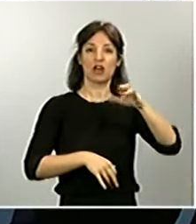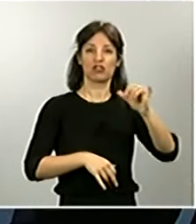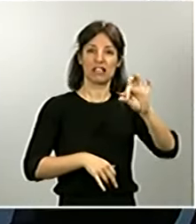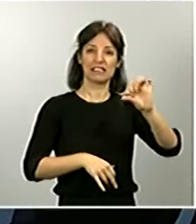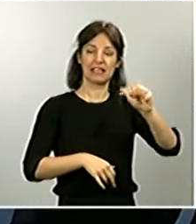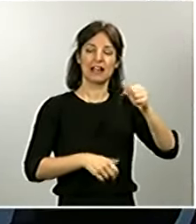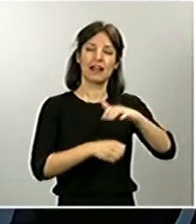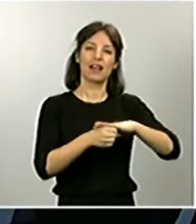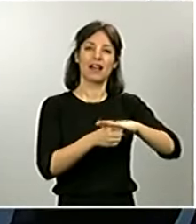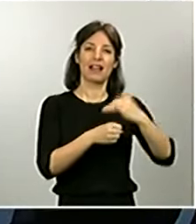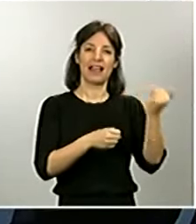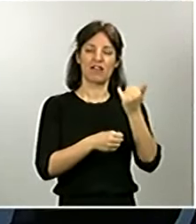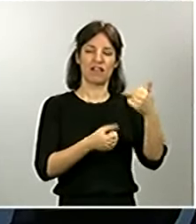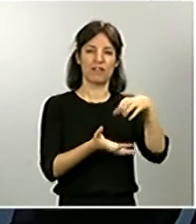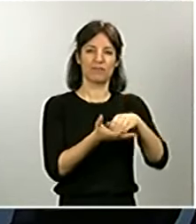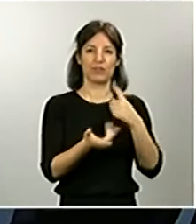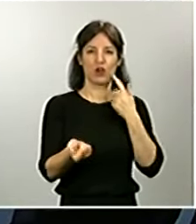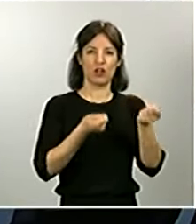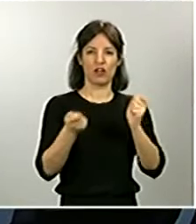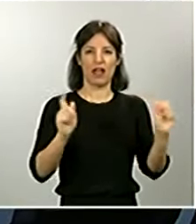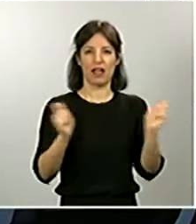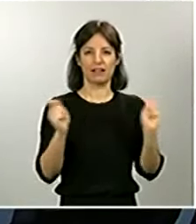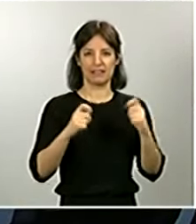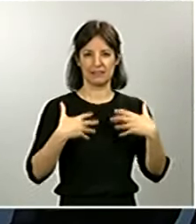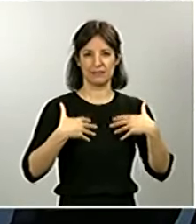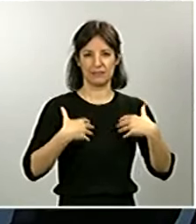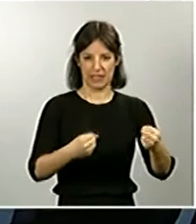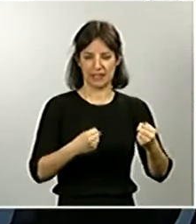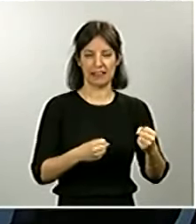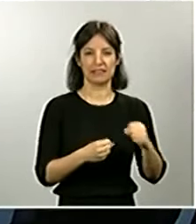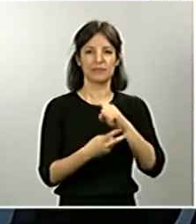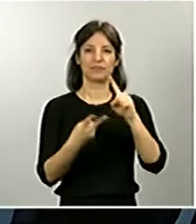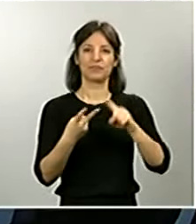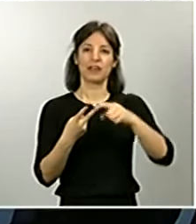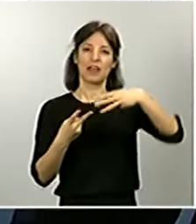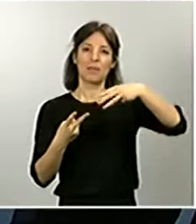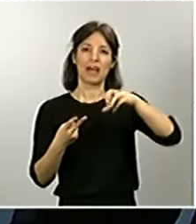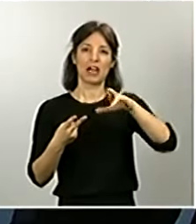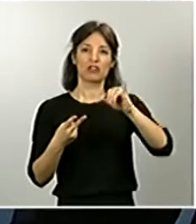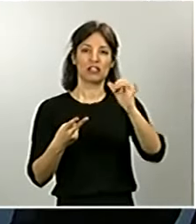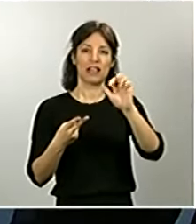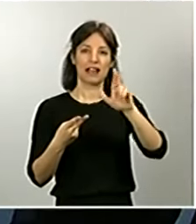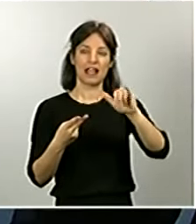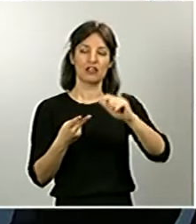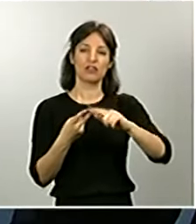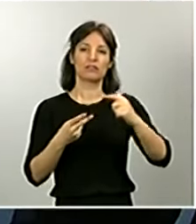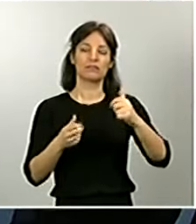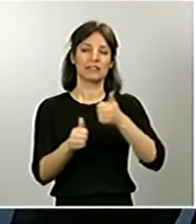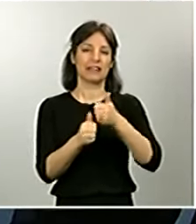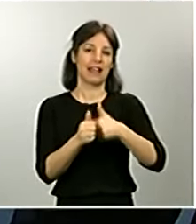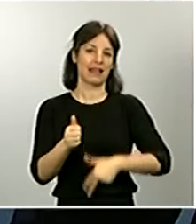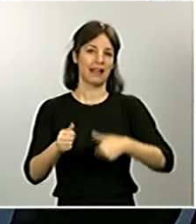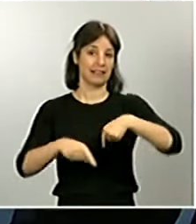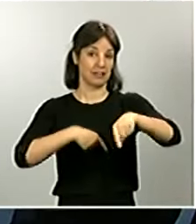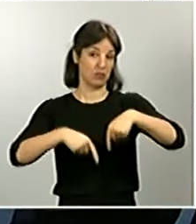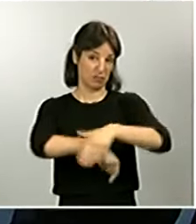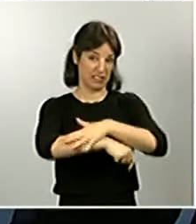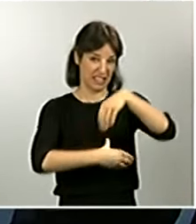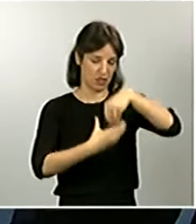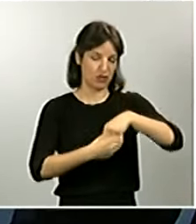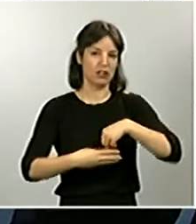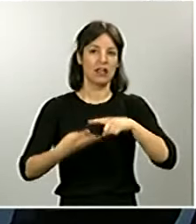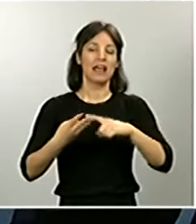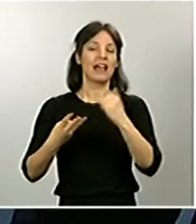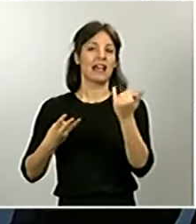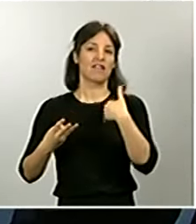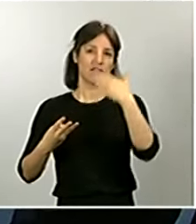a la evolución de la pandemia del coronavirus en nuestro país la responsable del ministerio de sanidad también